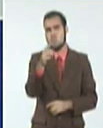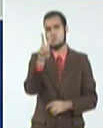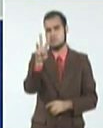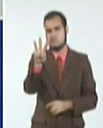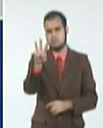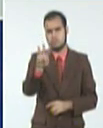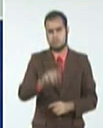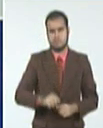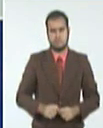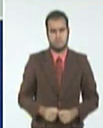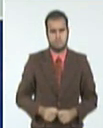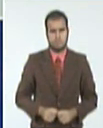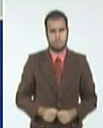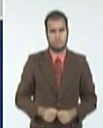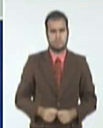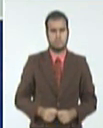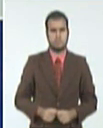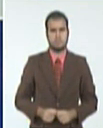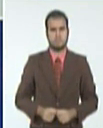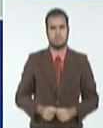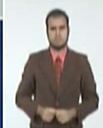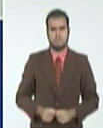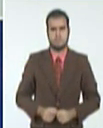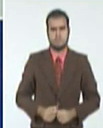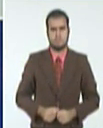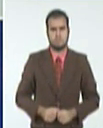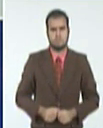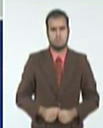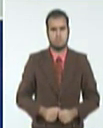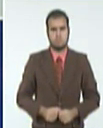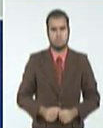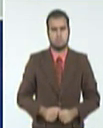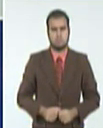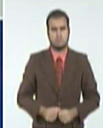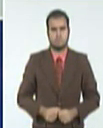población cubana. Lo decimos con